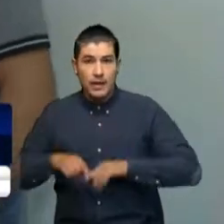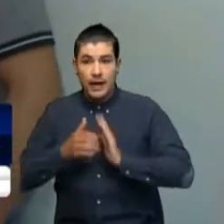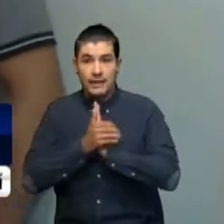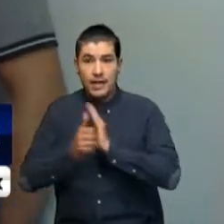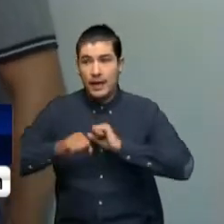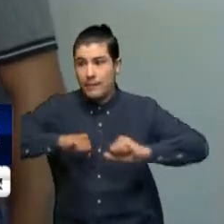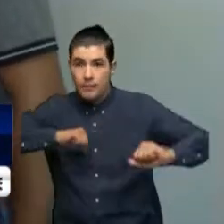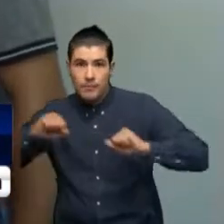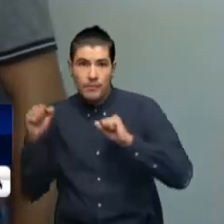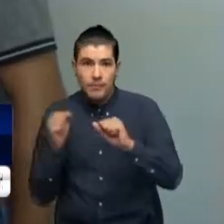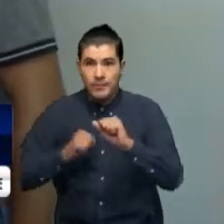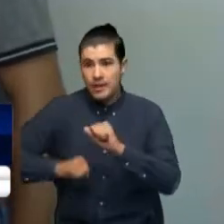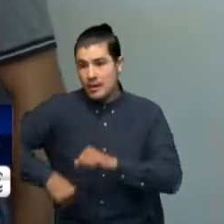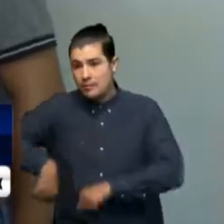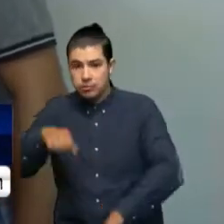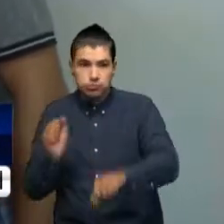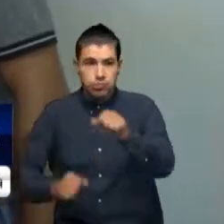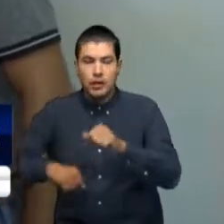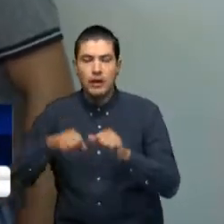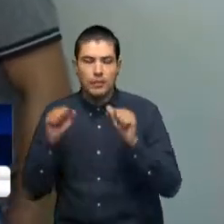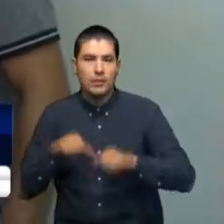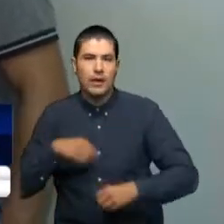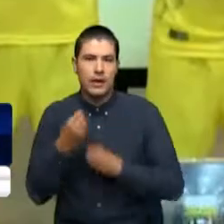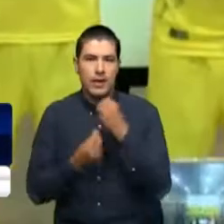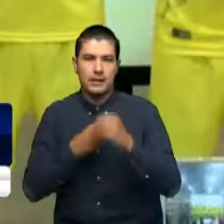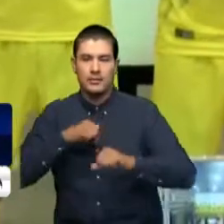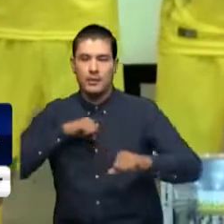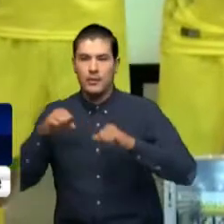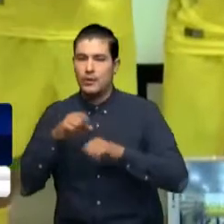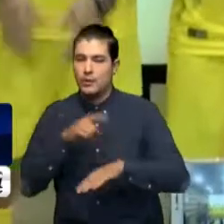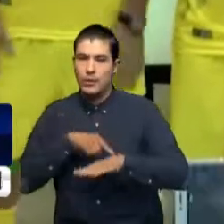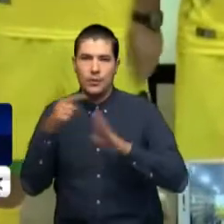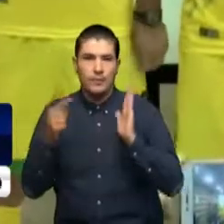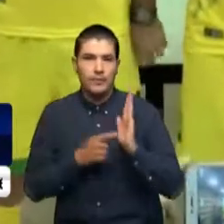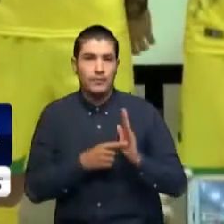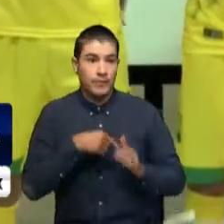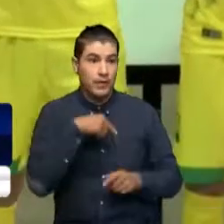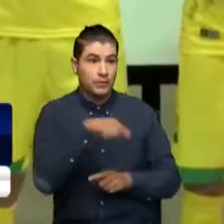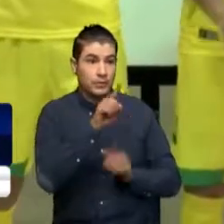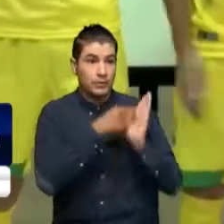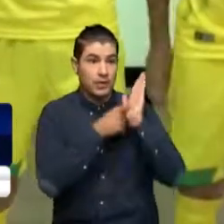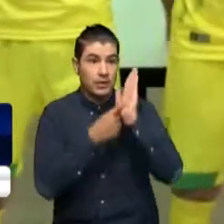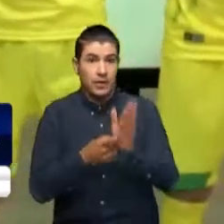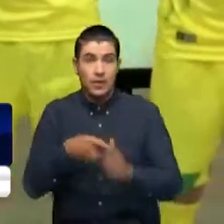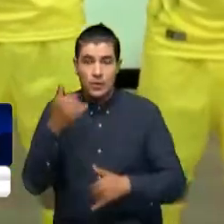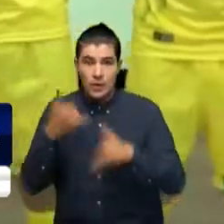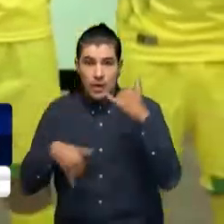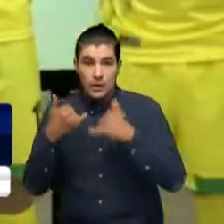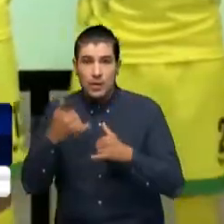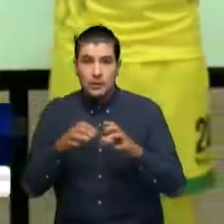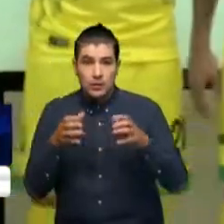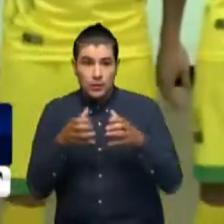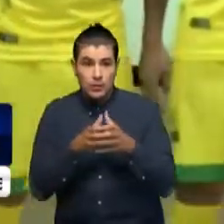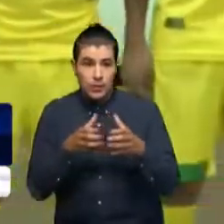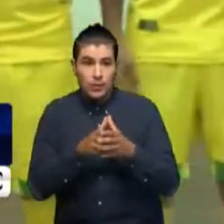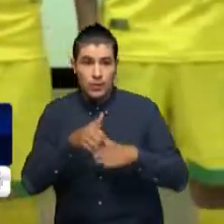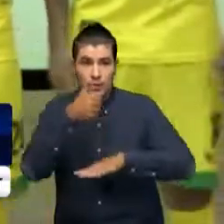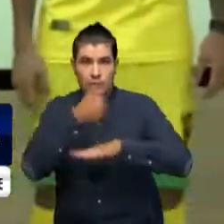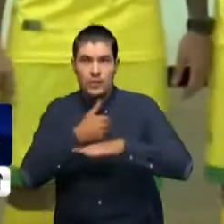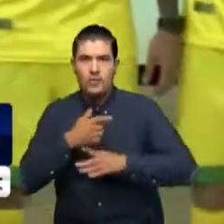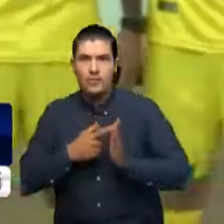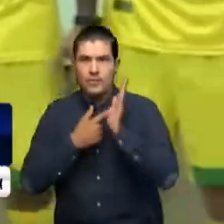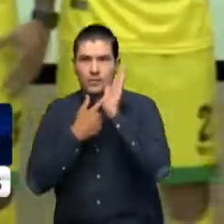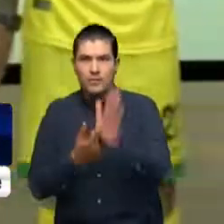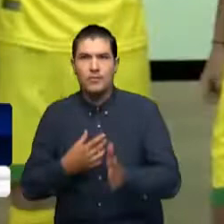nuestro de nuestro cuerpo que nos permita realizar muy bien los movimientos durante la presentación jugadores y cuerpo técnico exhibieron los uniformes que lucirán